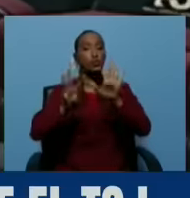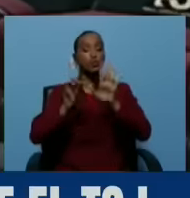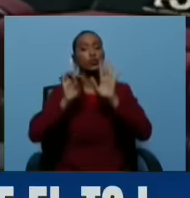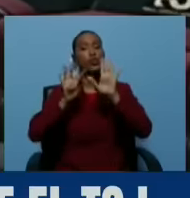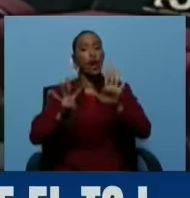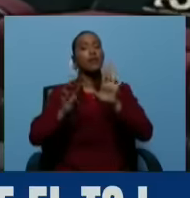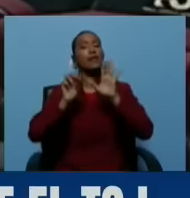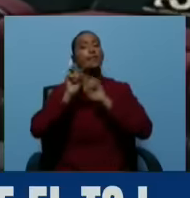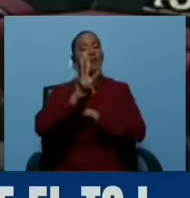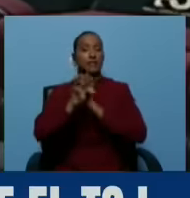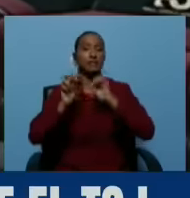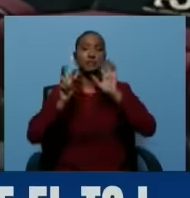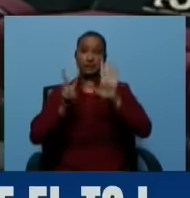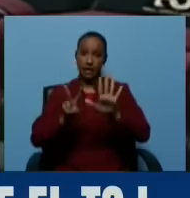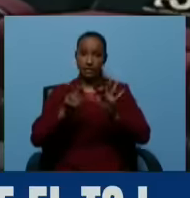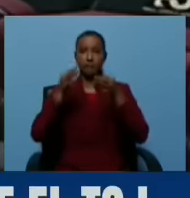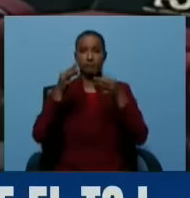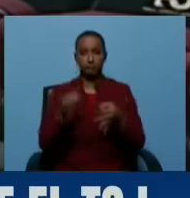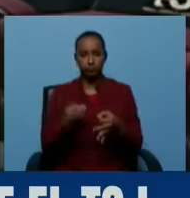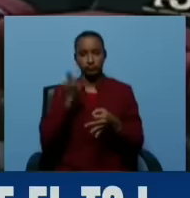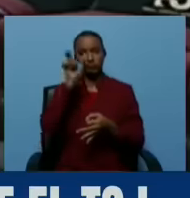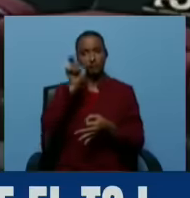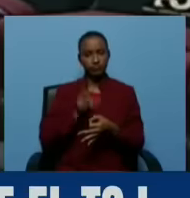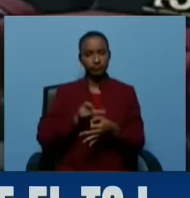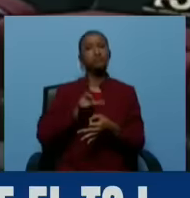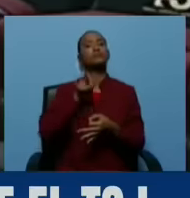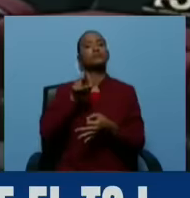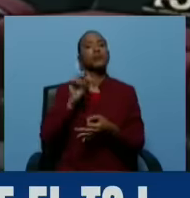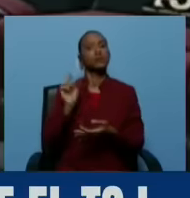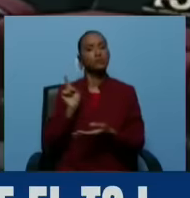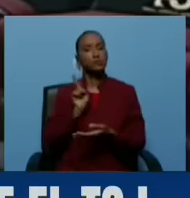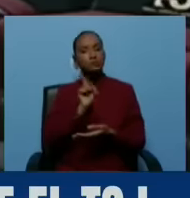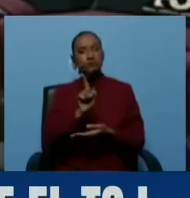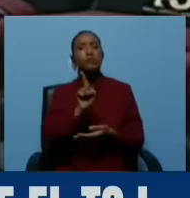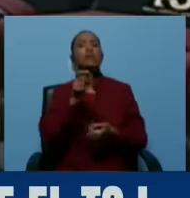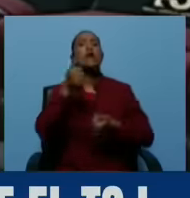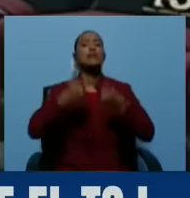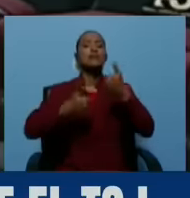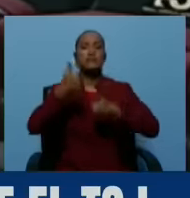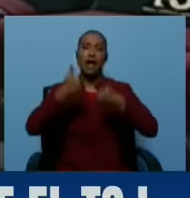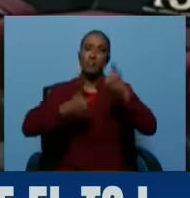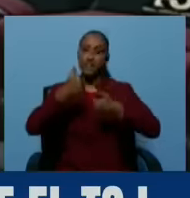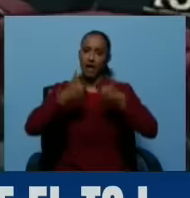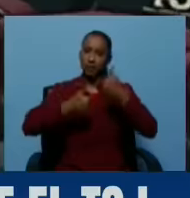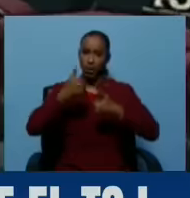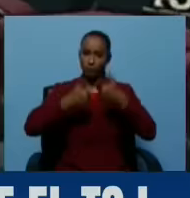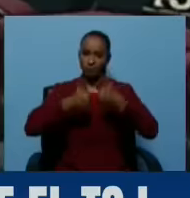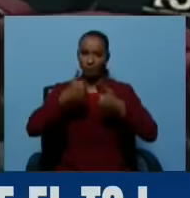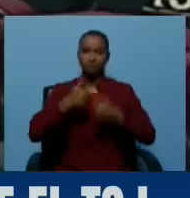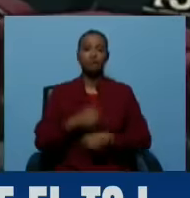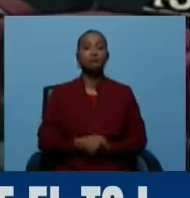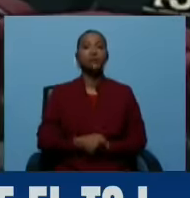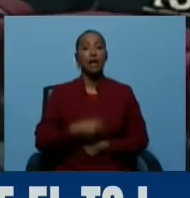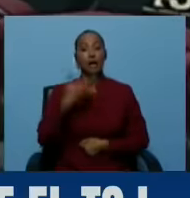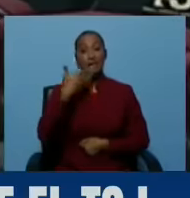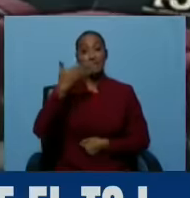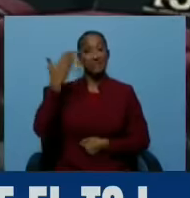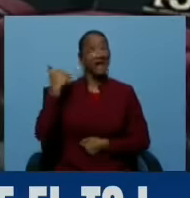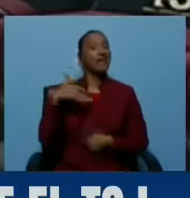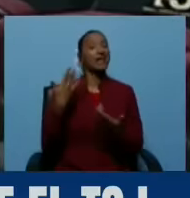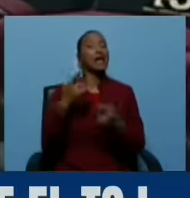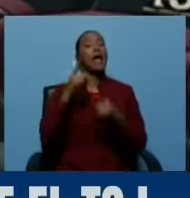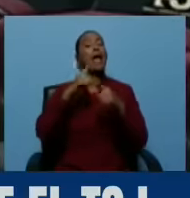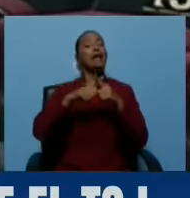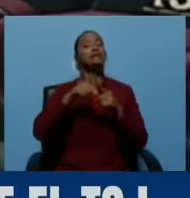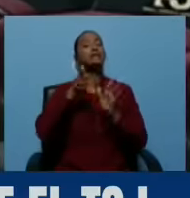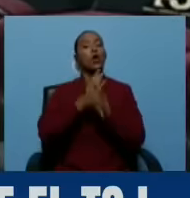10.058937, en su condición de candidato en las elecciones presidenciales del pasado 28 de julio de 2024, asistido por el